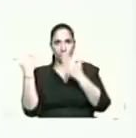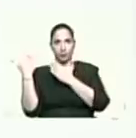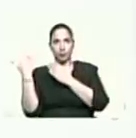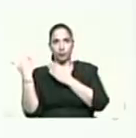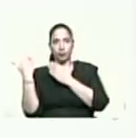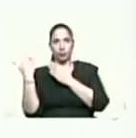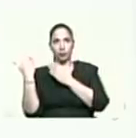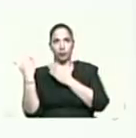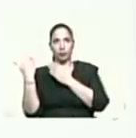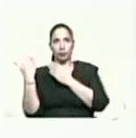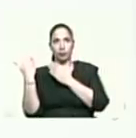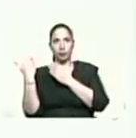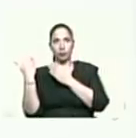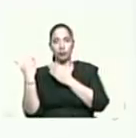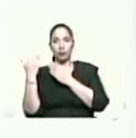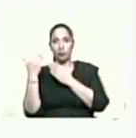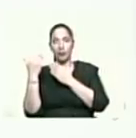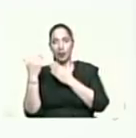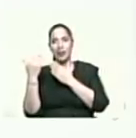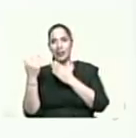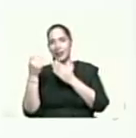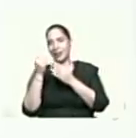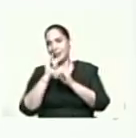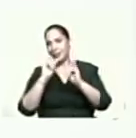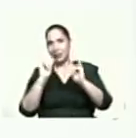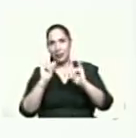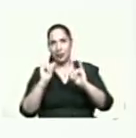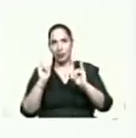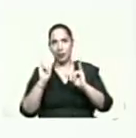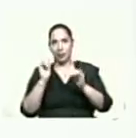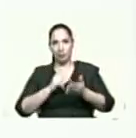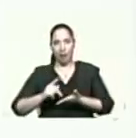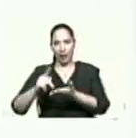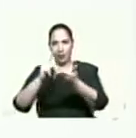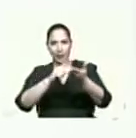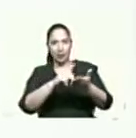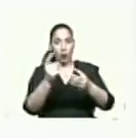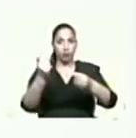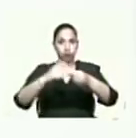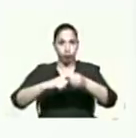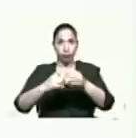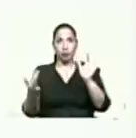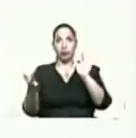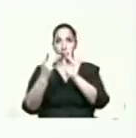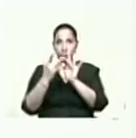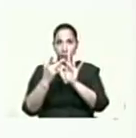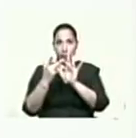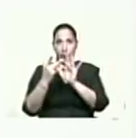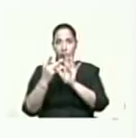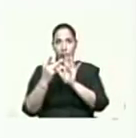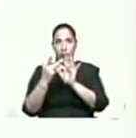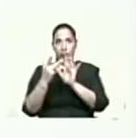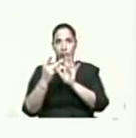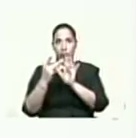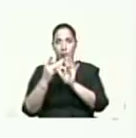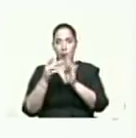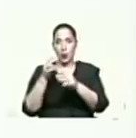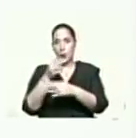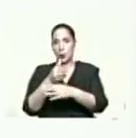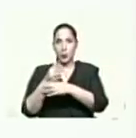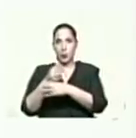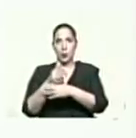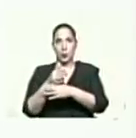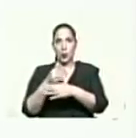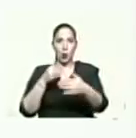que está ya plenamente establecida su participación directa en el magnicidio en